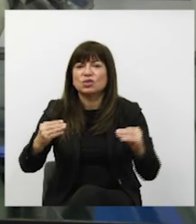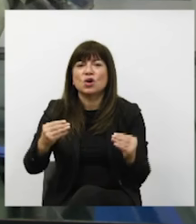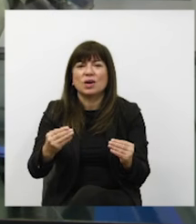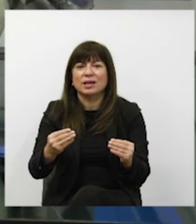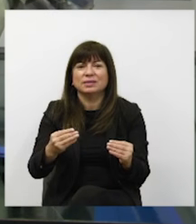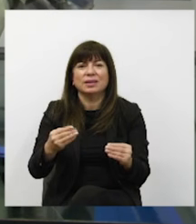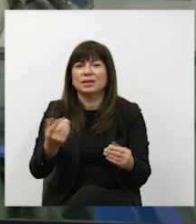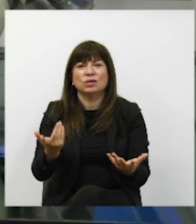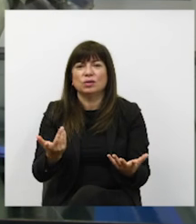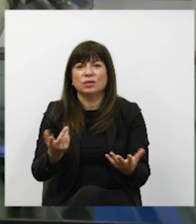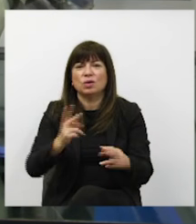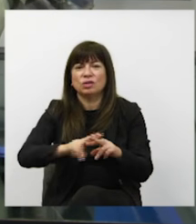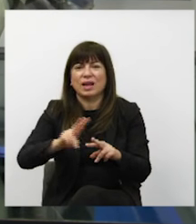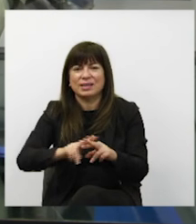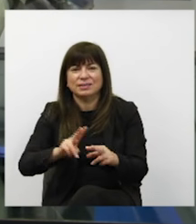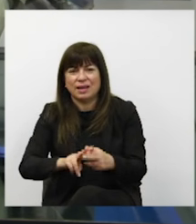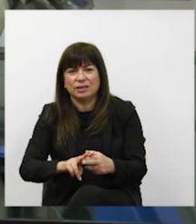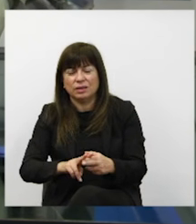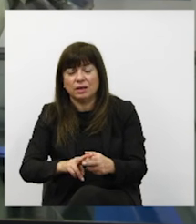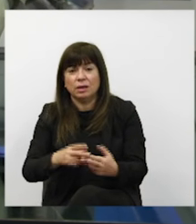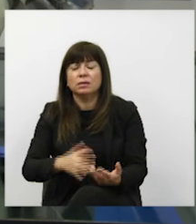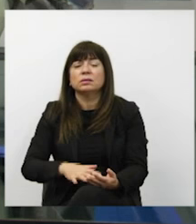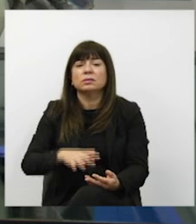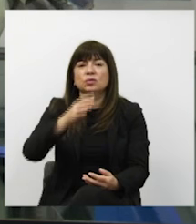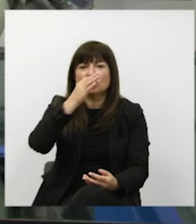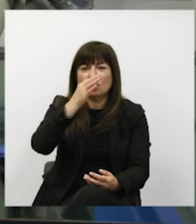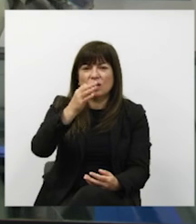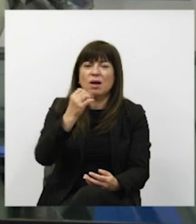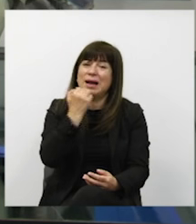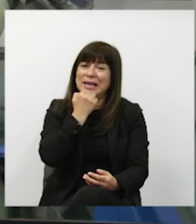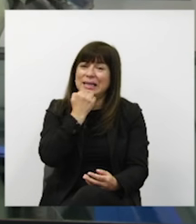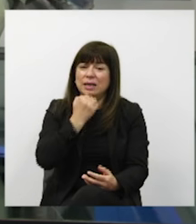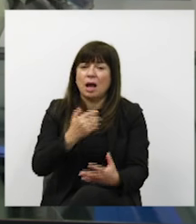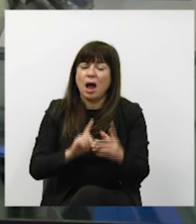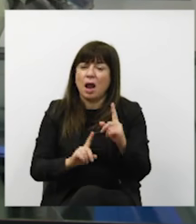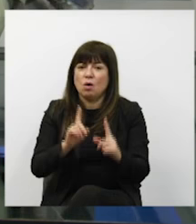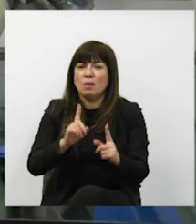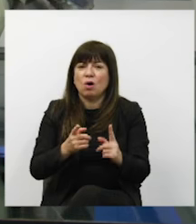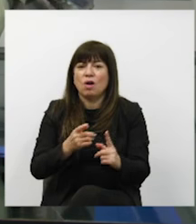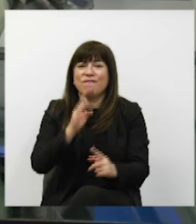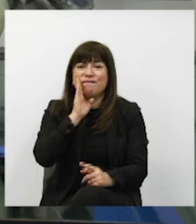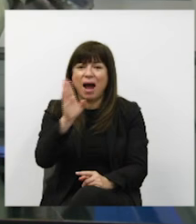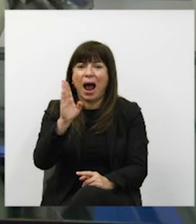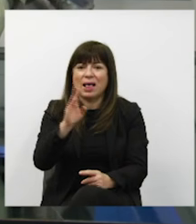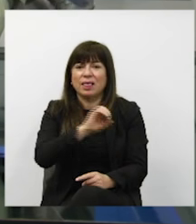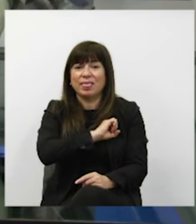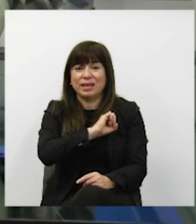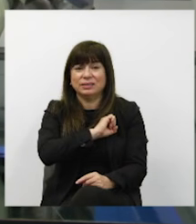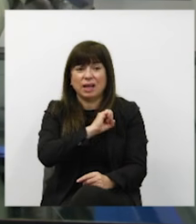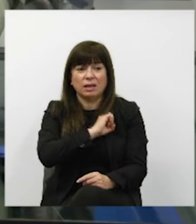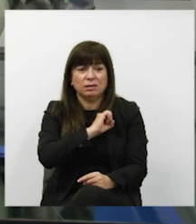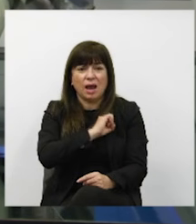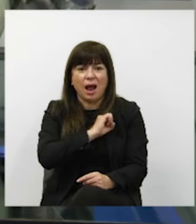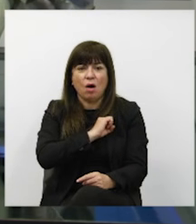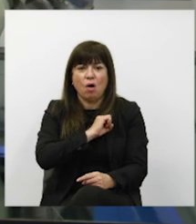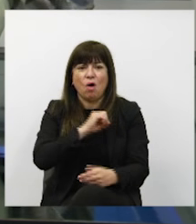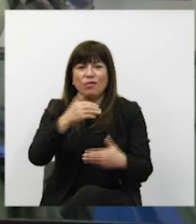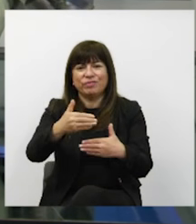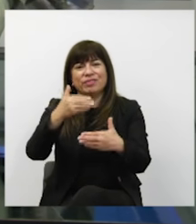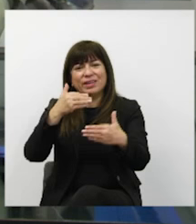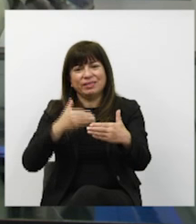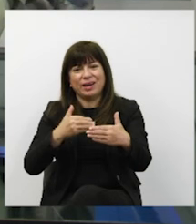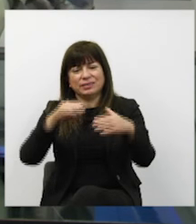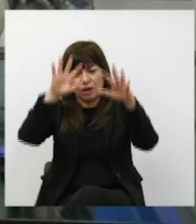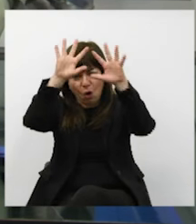En que no veo. Ahora, yo vivo en California, así que a lo mejor estoy totalmente equivocado y en todos los bares de Santiago, detrás de las